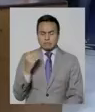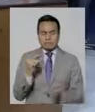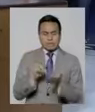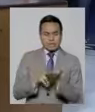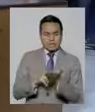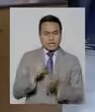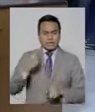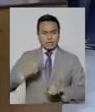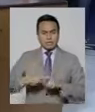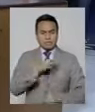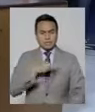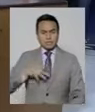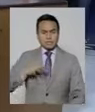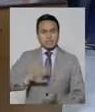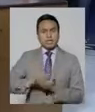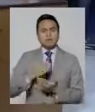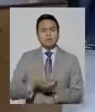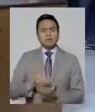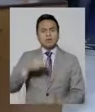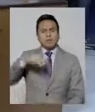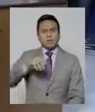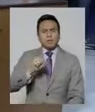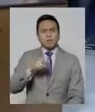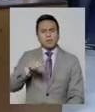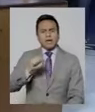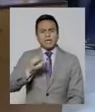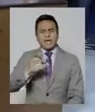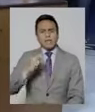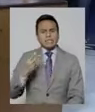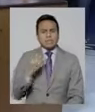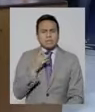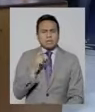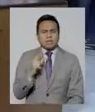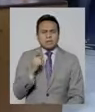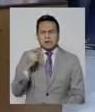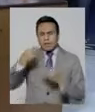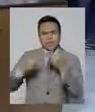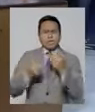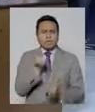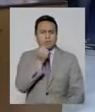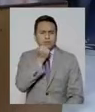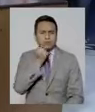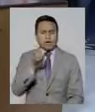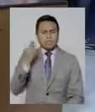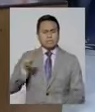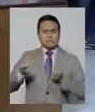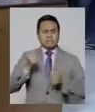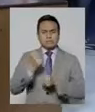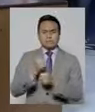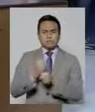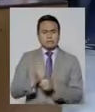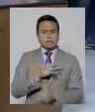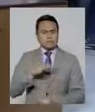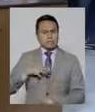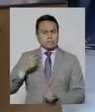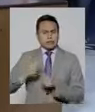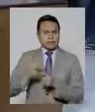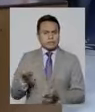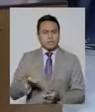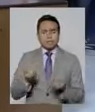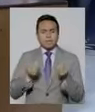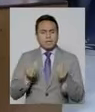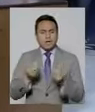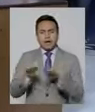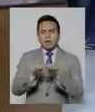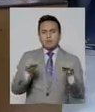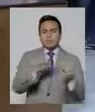del exministro de Salud, Jaime Mañalich? ¿En qué se equivocó la antigua gestión del extitular y qué se espera también con los acuerdos